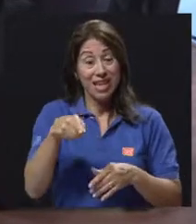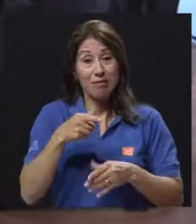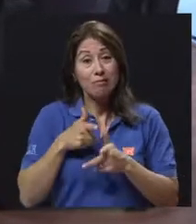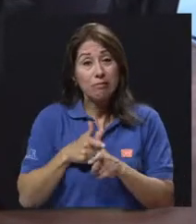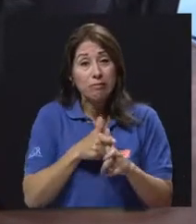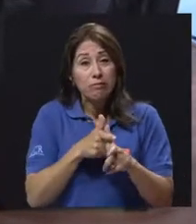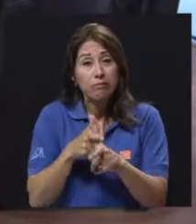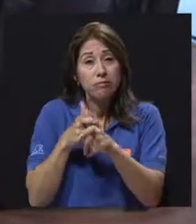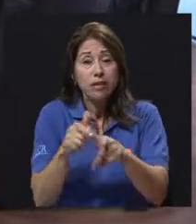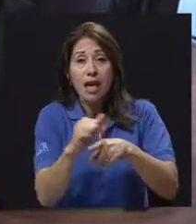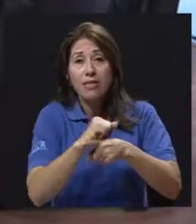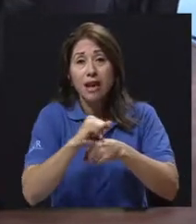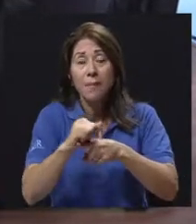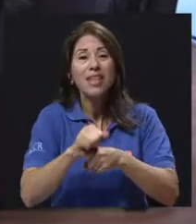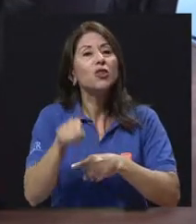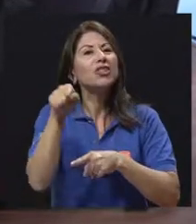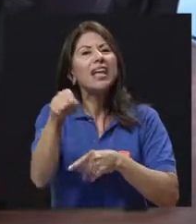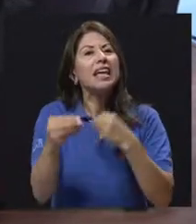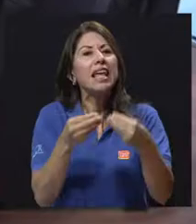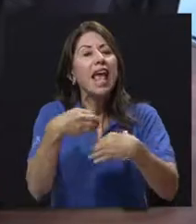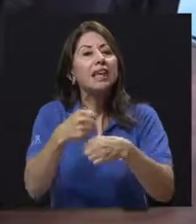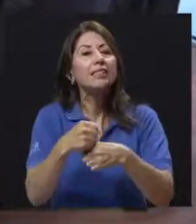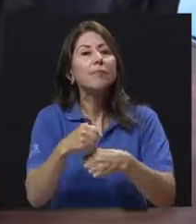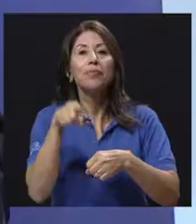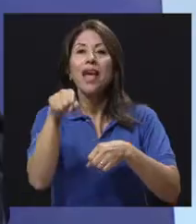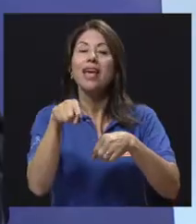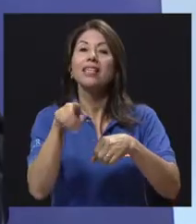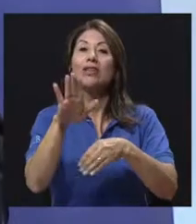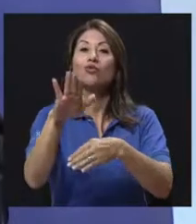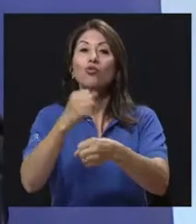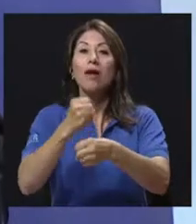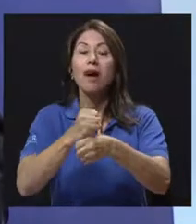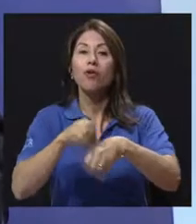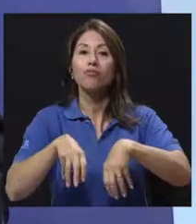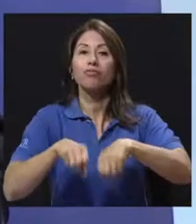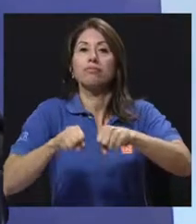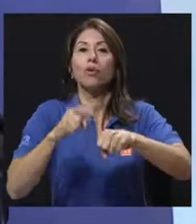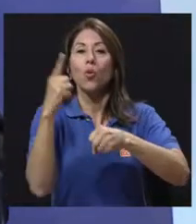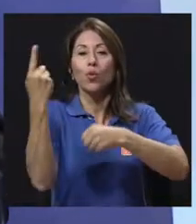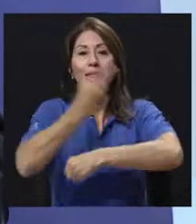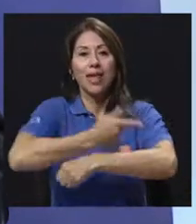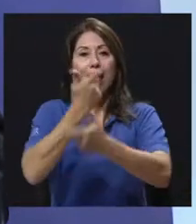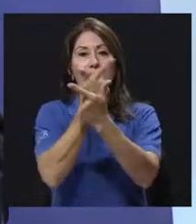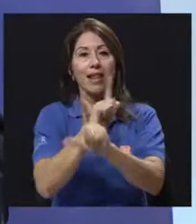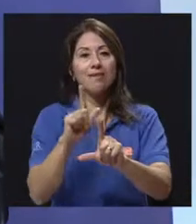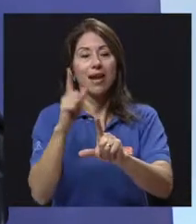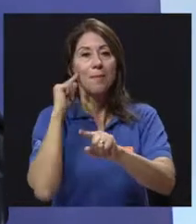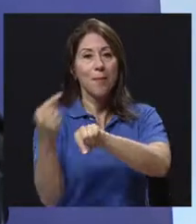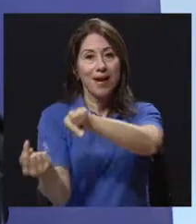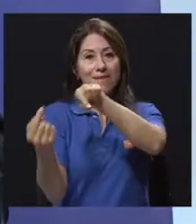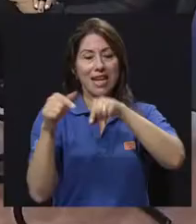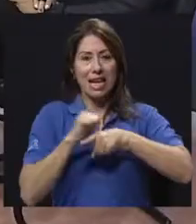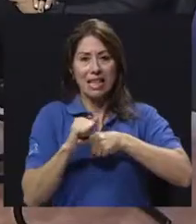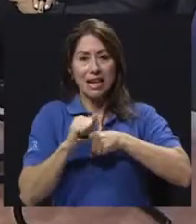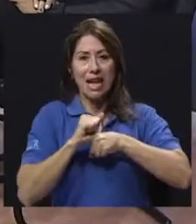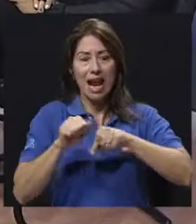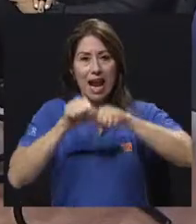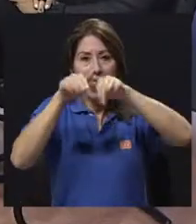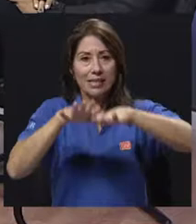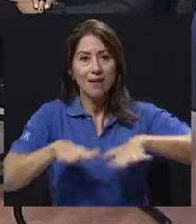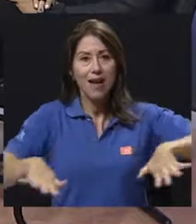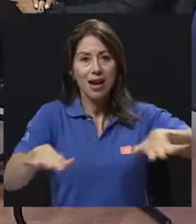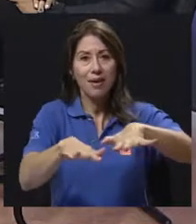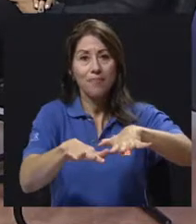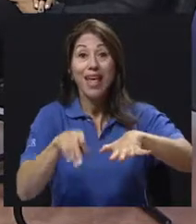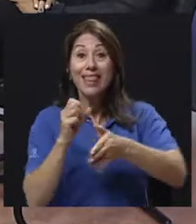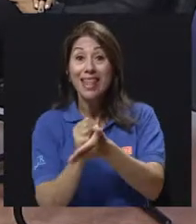ella agarra un día libre de su trabajo para venir a entrenar a La Sabana. Ella sale a las